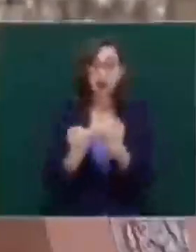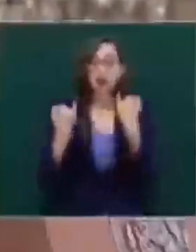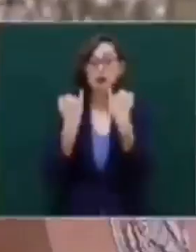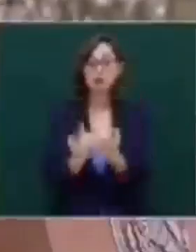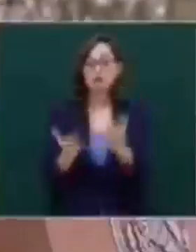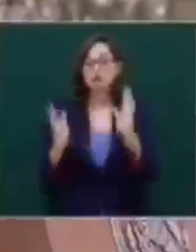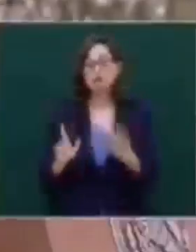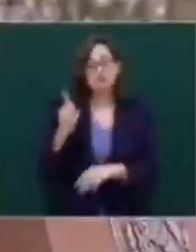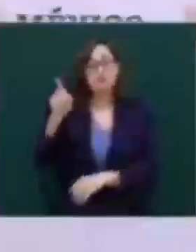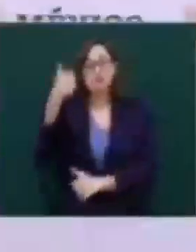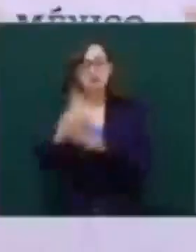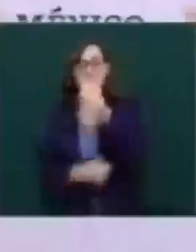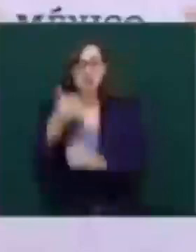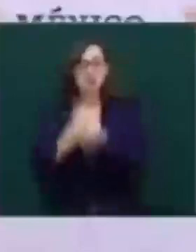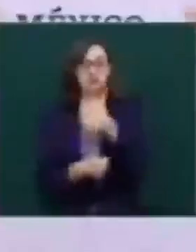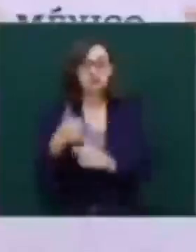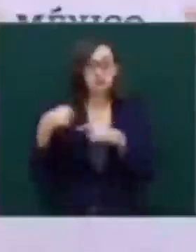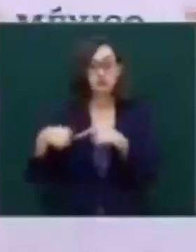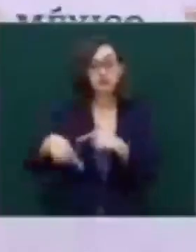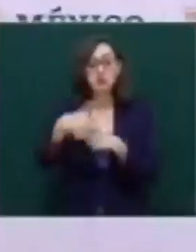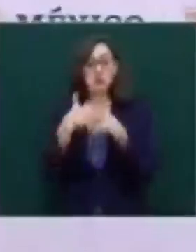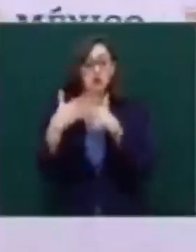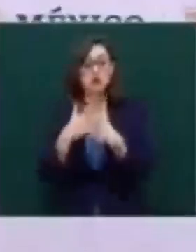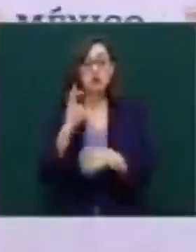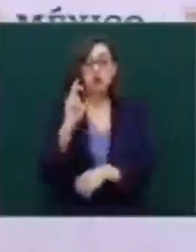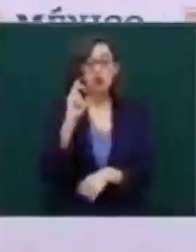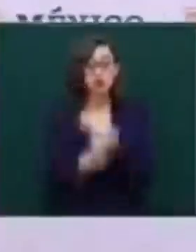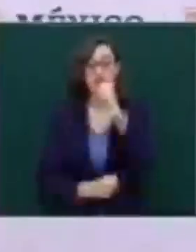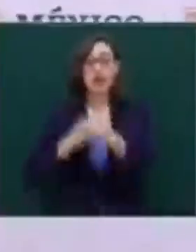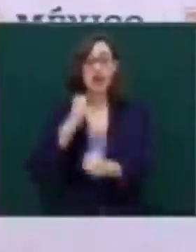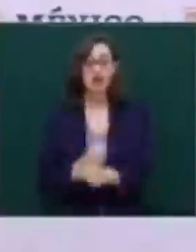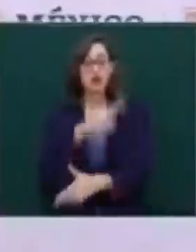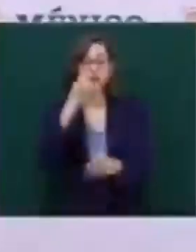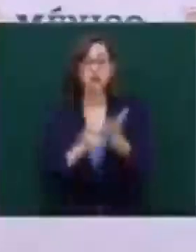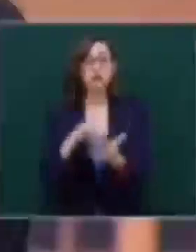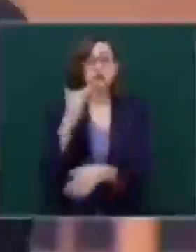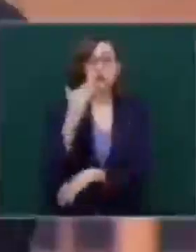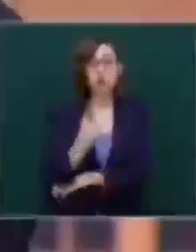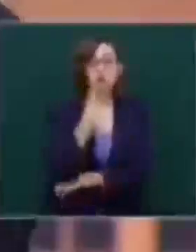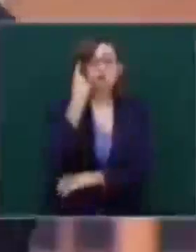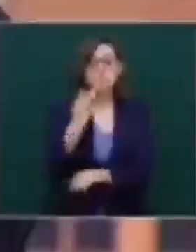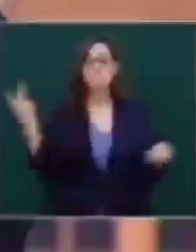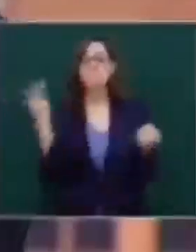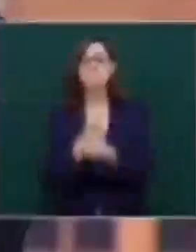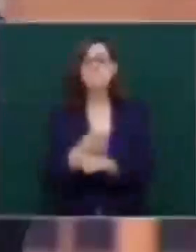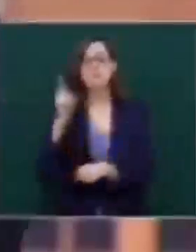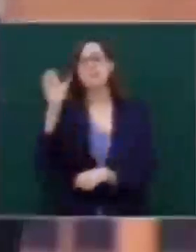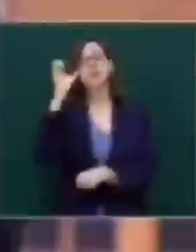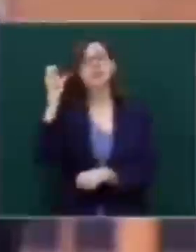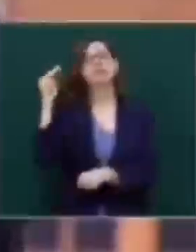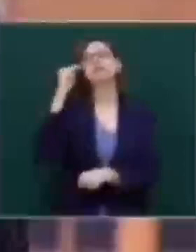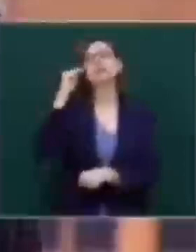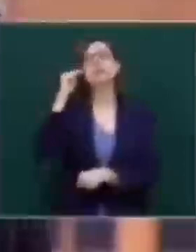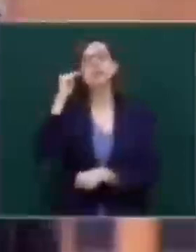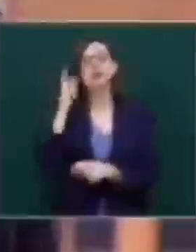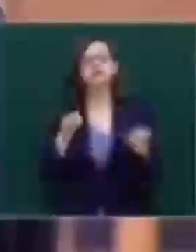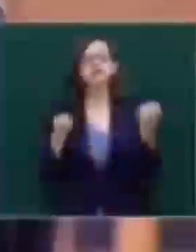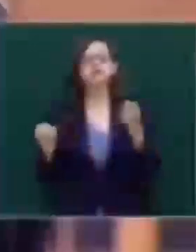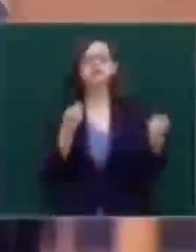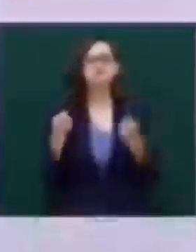pueda impedirlo. En otros 30 años, para el 2051, China tendría el dominio del